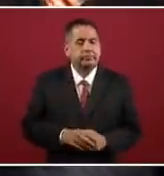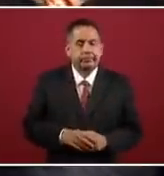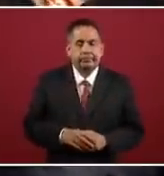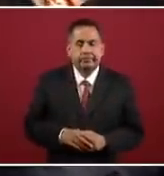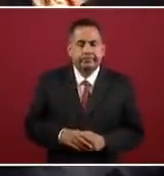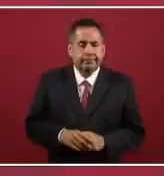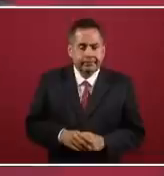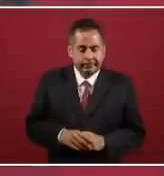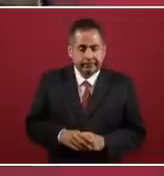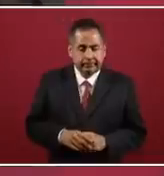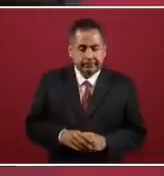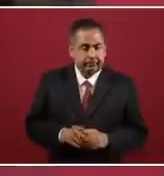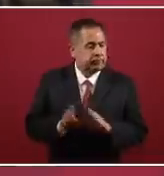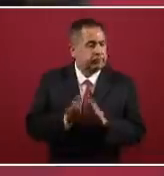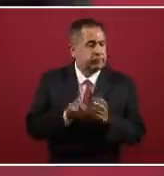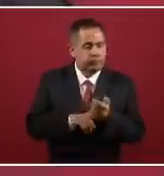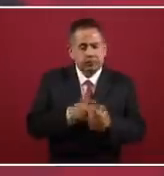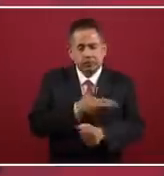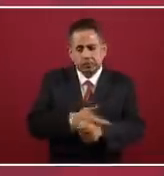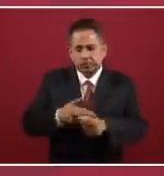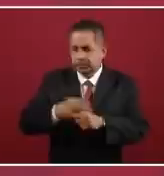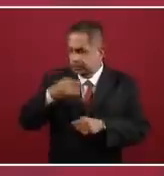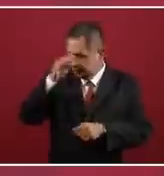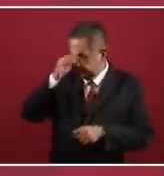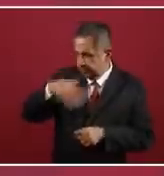de cómo buscar a un ingeniero